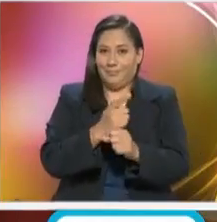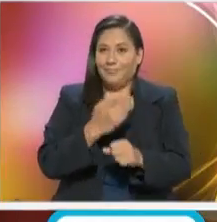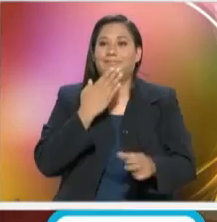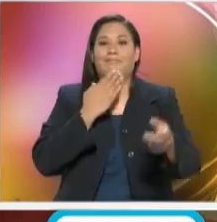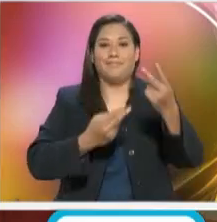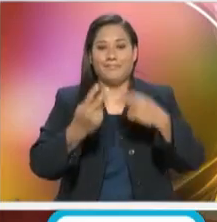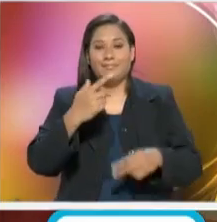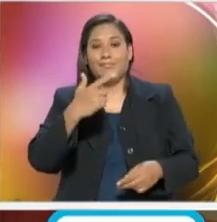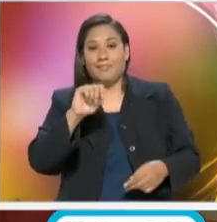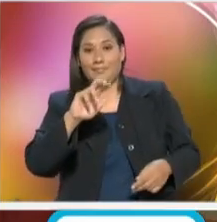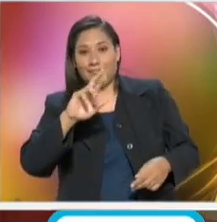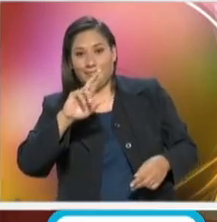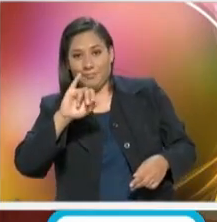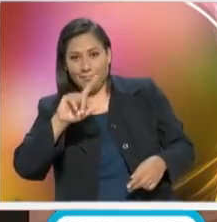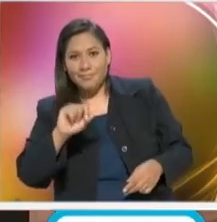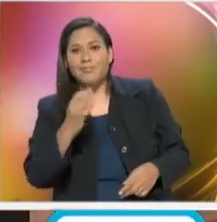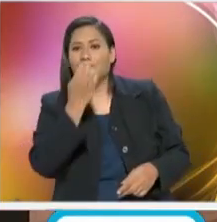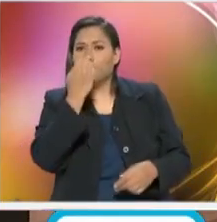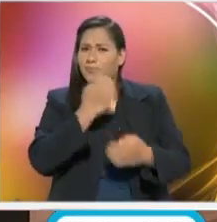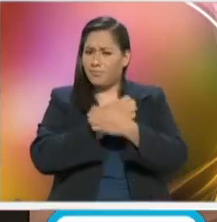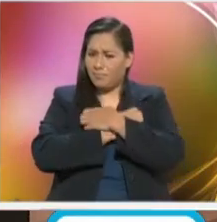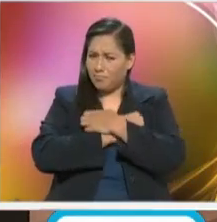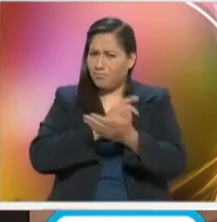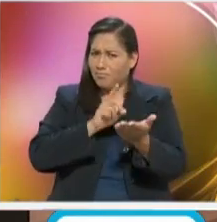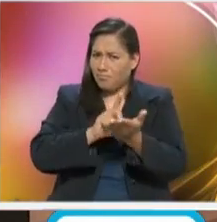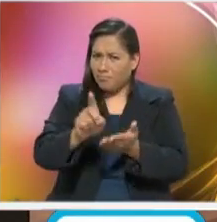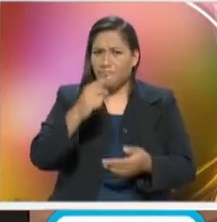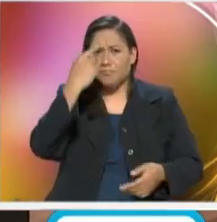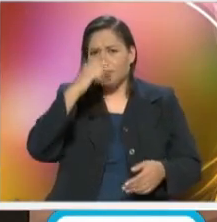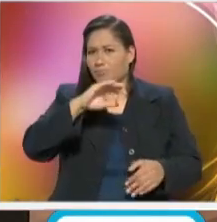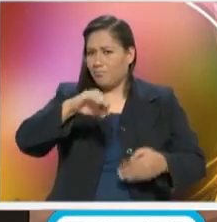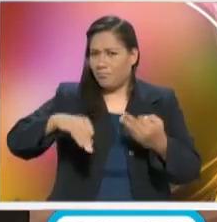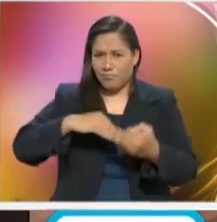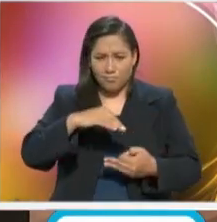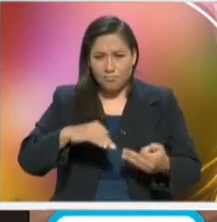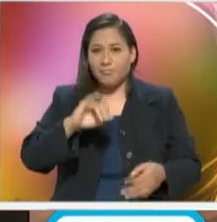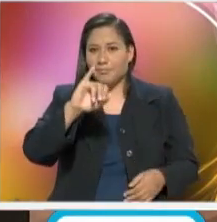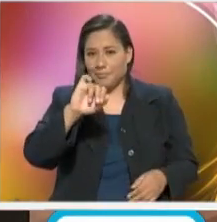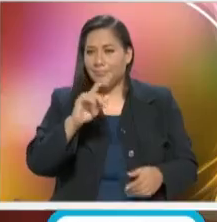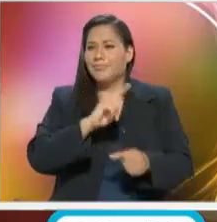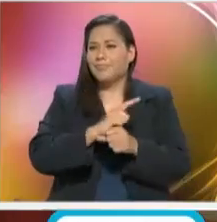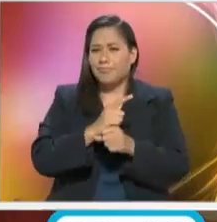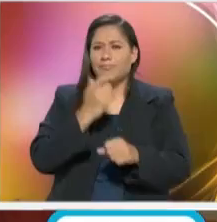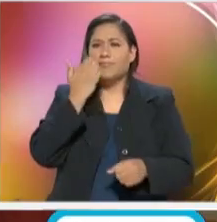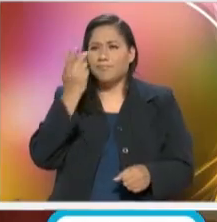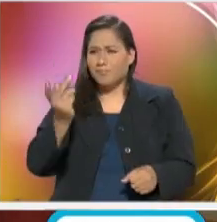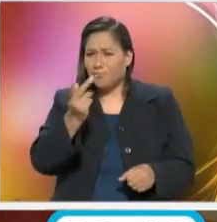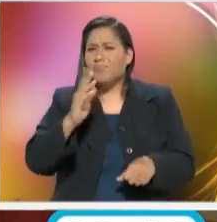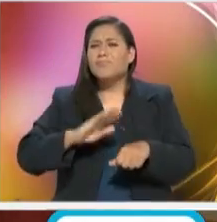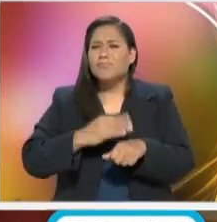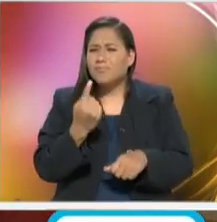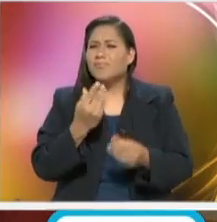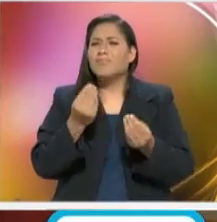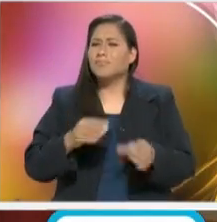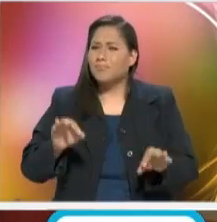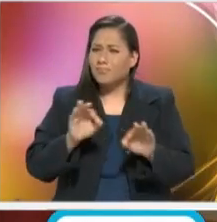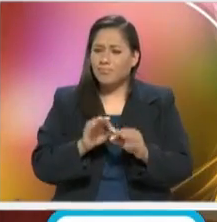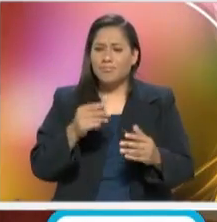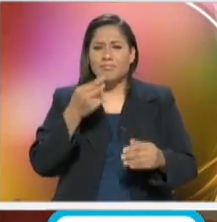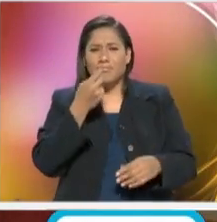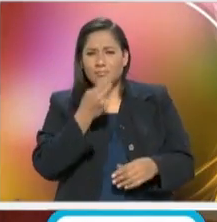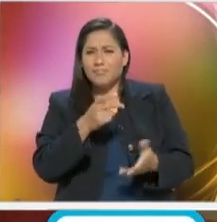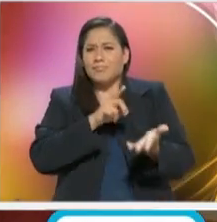Bienvenido. Gabriela, pues la educación, un derecho universal, ¿no? Así es. Sí. Licenciado, quiero preguntarle, ¿por qué es tan importante este